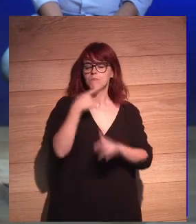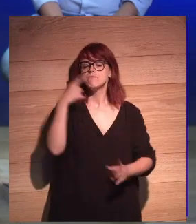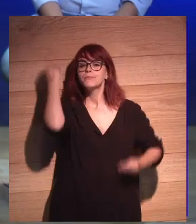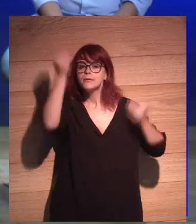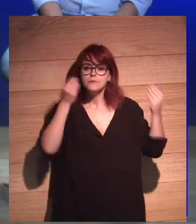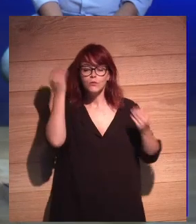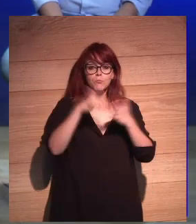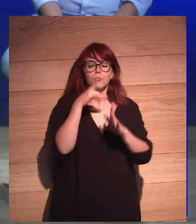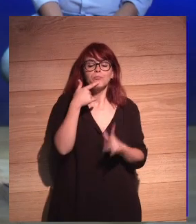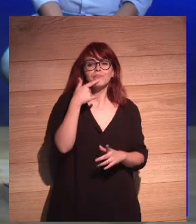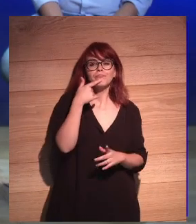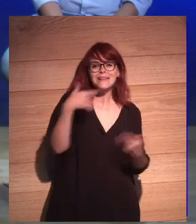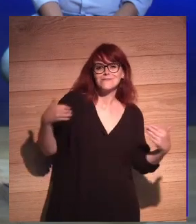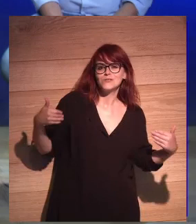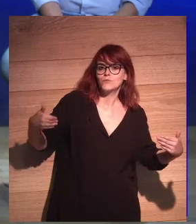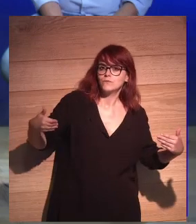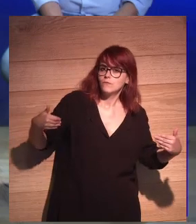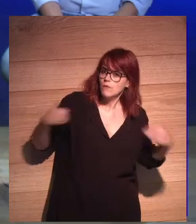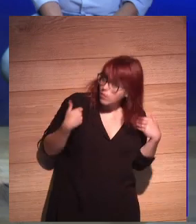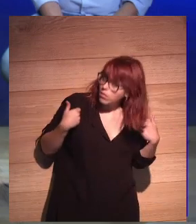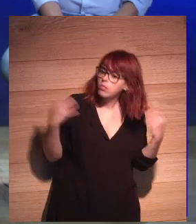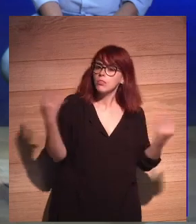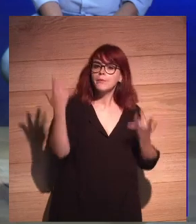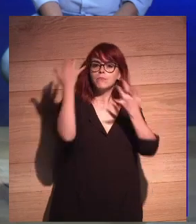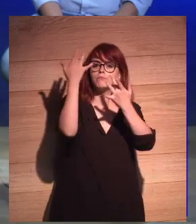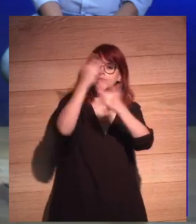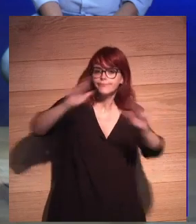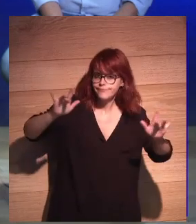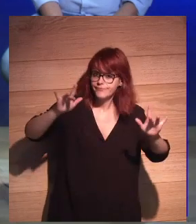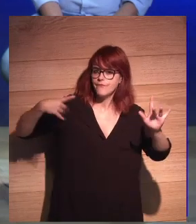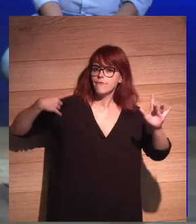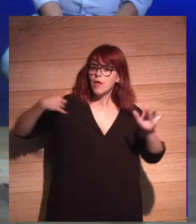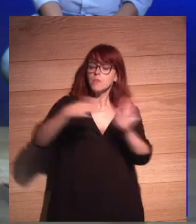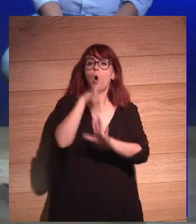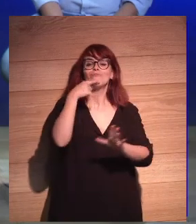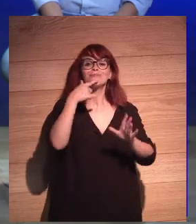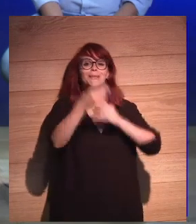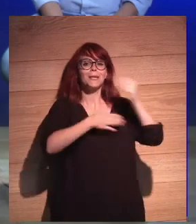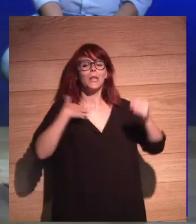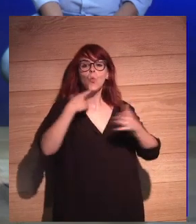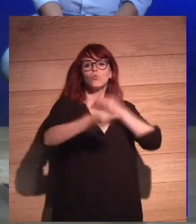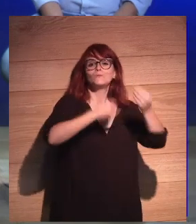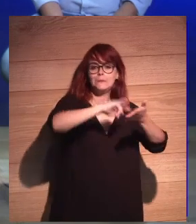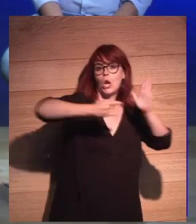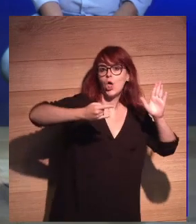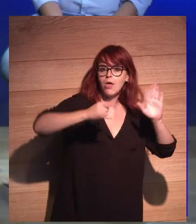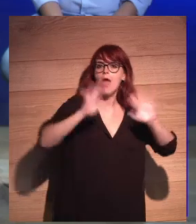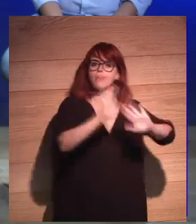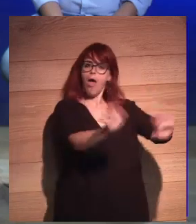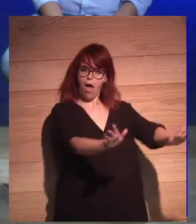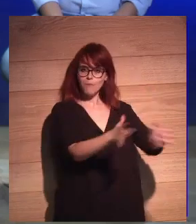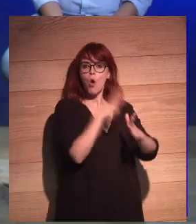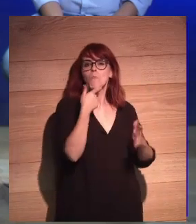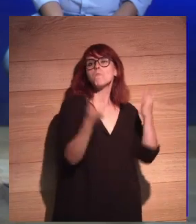pensando qué ejercicio de responsabilidad hay que hacer para superar el uso de la tecnología por tecnología y ya está.